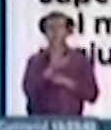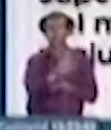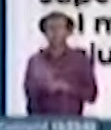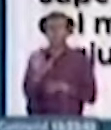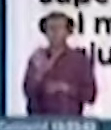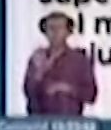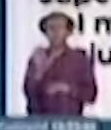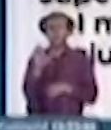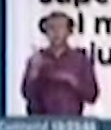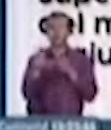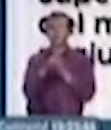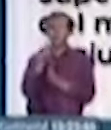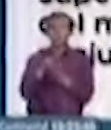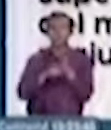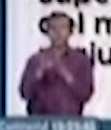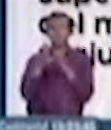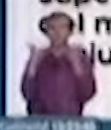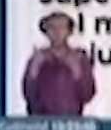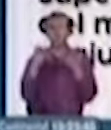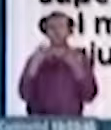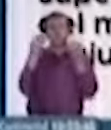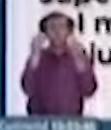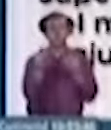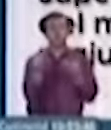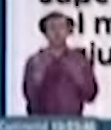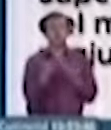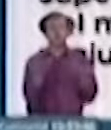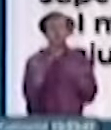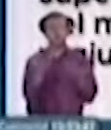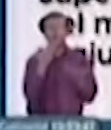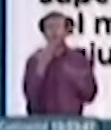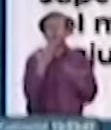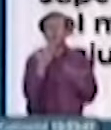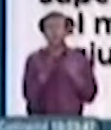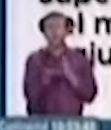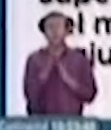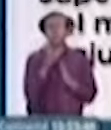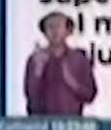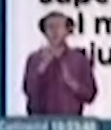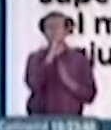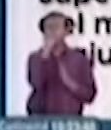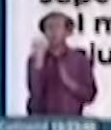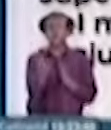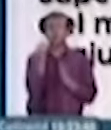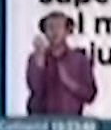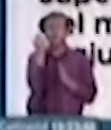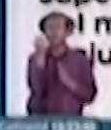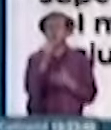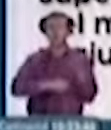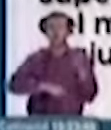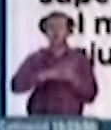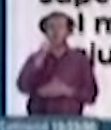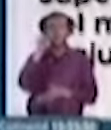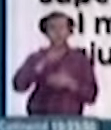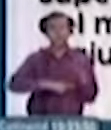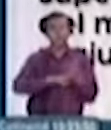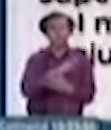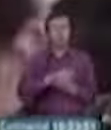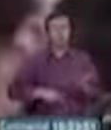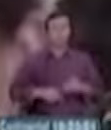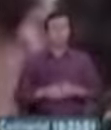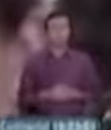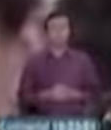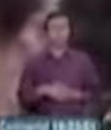personas inhabilitadas para contratar de acuerdo con esta ley, ni podrán superar el 30% del monto del contrato